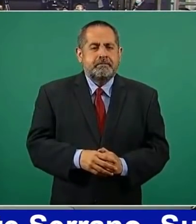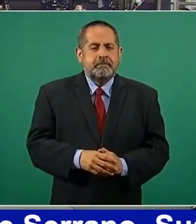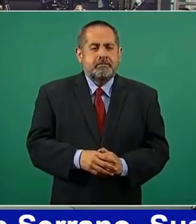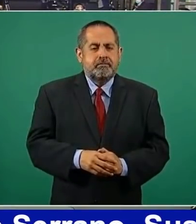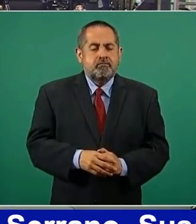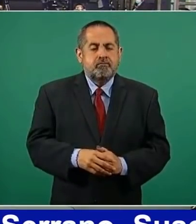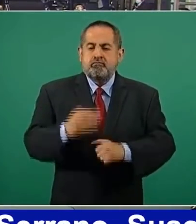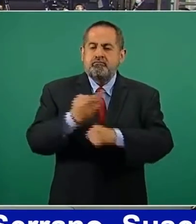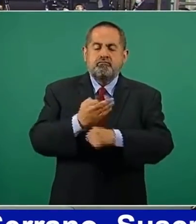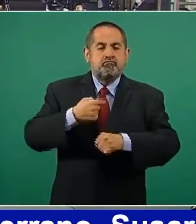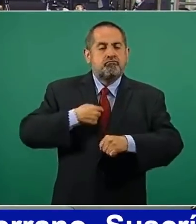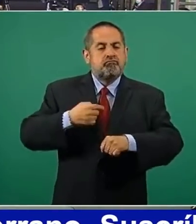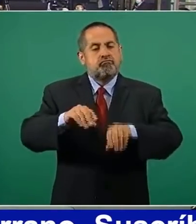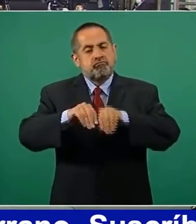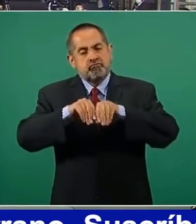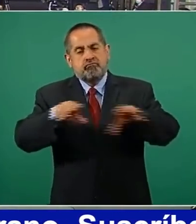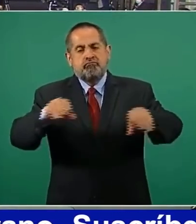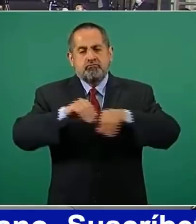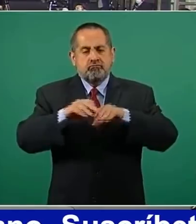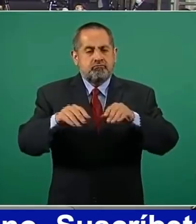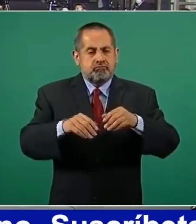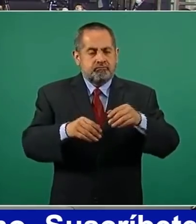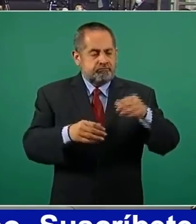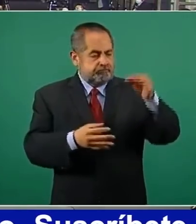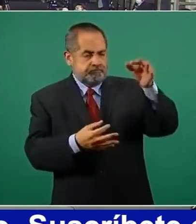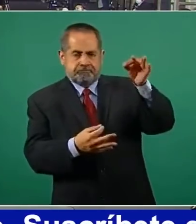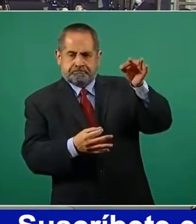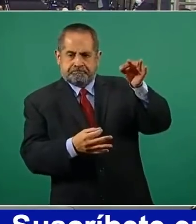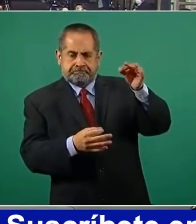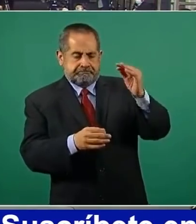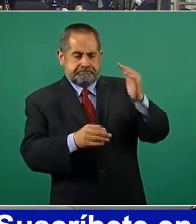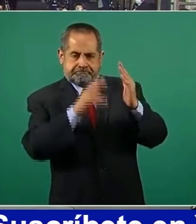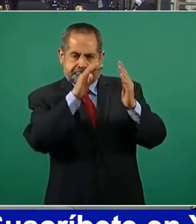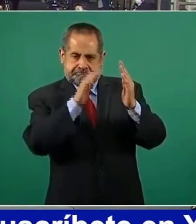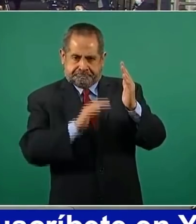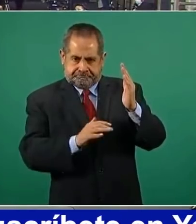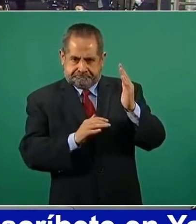dar a conocer un documento que